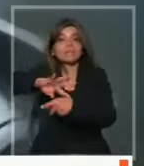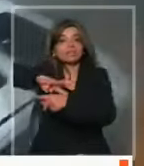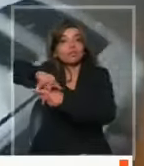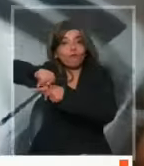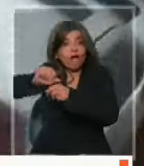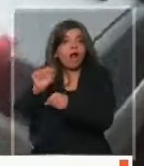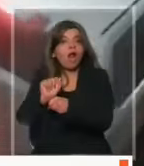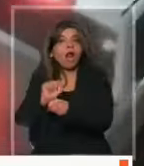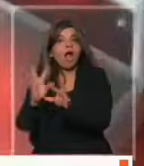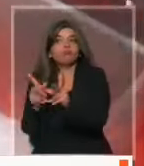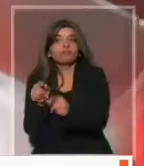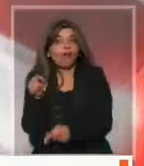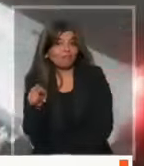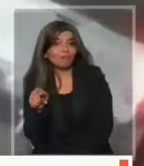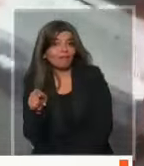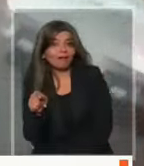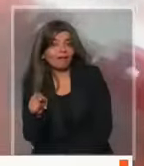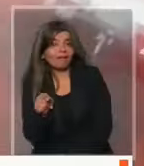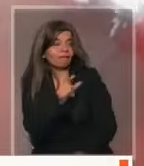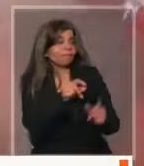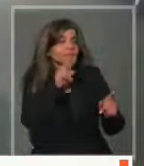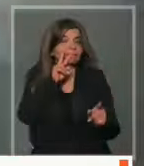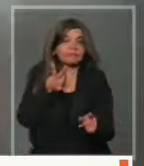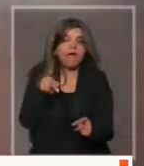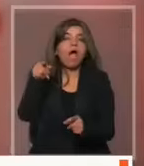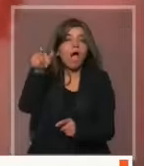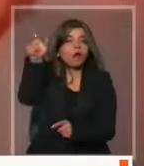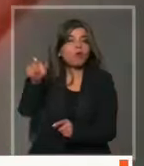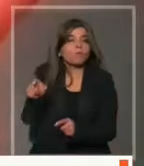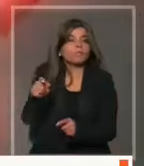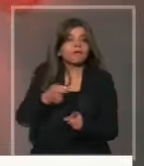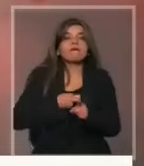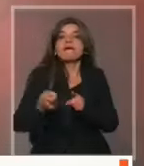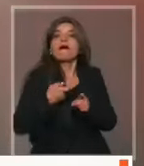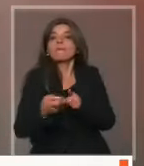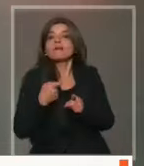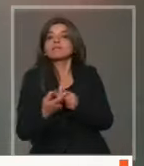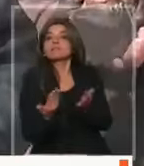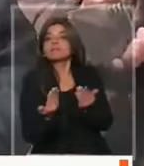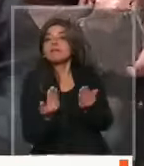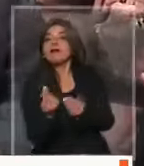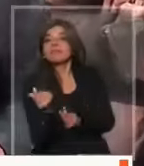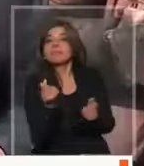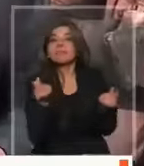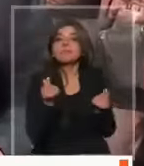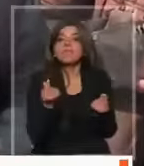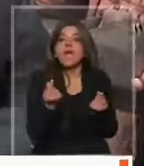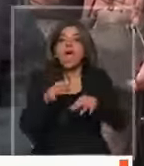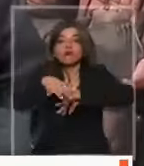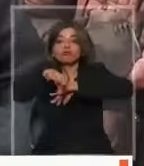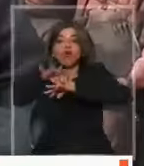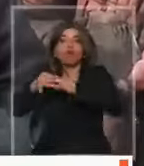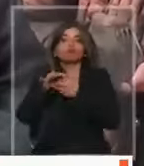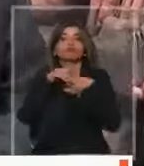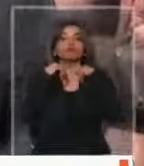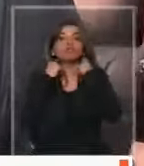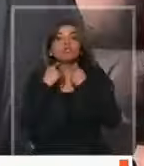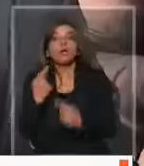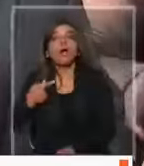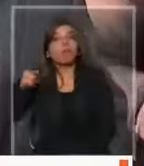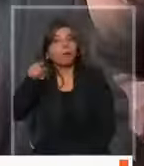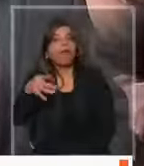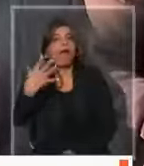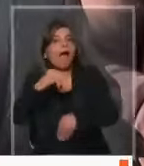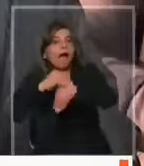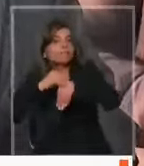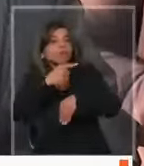familia. Según las víctimas, había un delincuente que amenazaba con que les entregara dinero y joyas porque ellos habrían sido